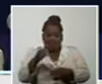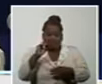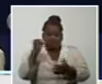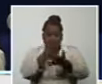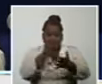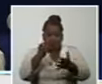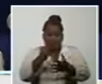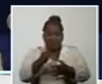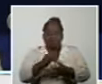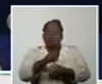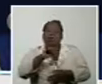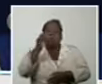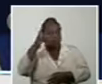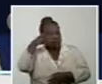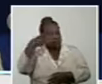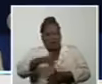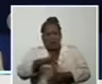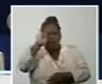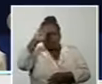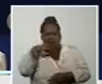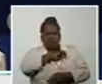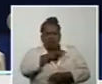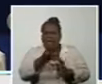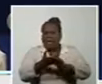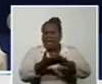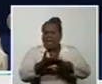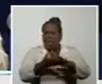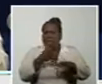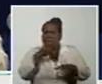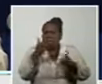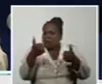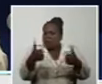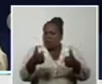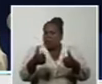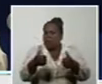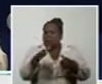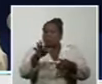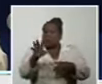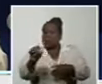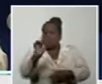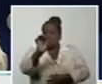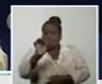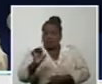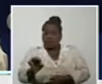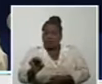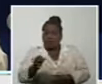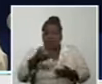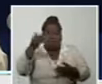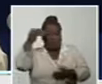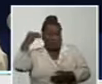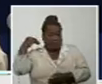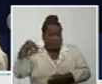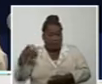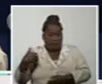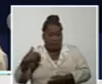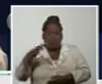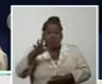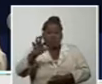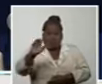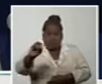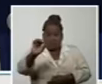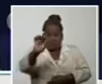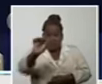y ya en la epidemia de Cuba, el 50%, ya no desde ayer, el 50%, o